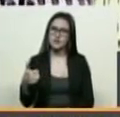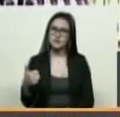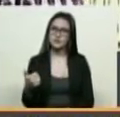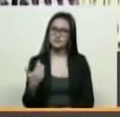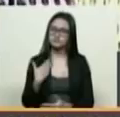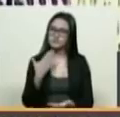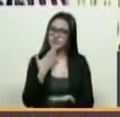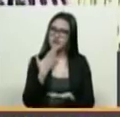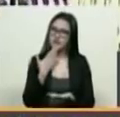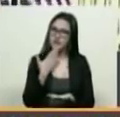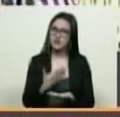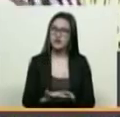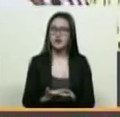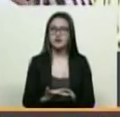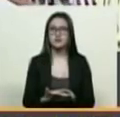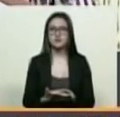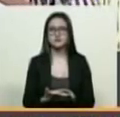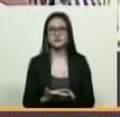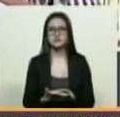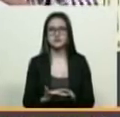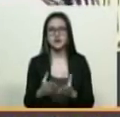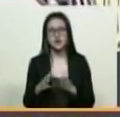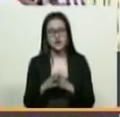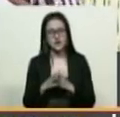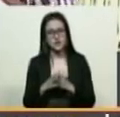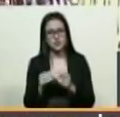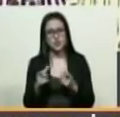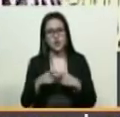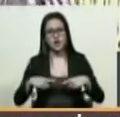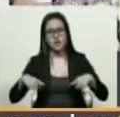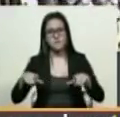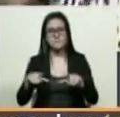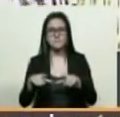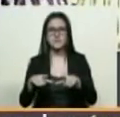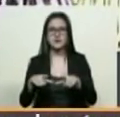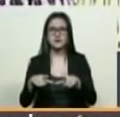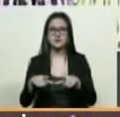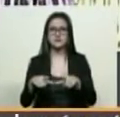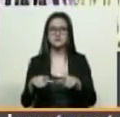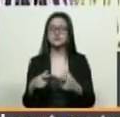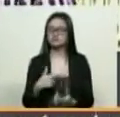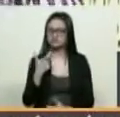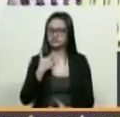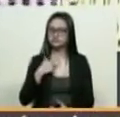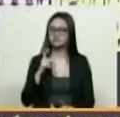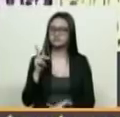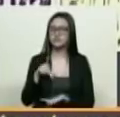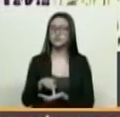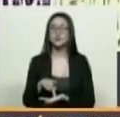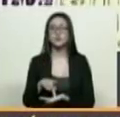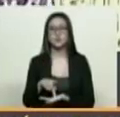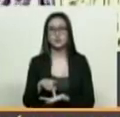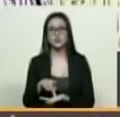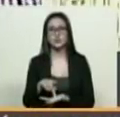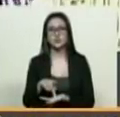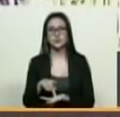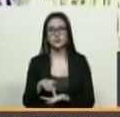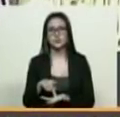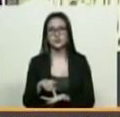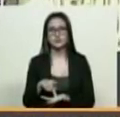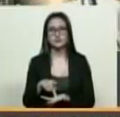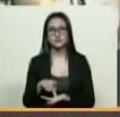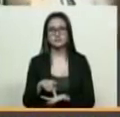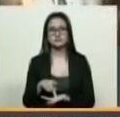quiero agradecerles el que en todos los espacios ustedes hayan dicho presente. Su sola presencia, con